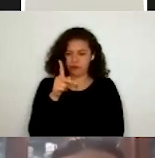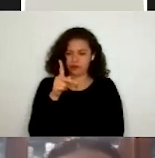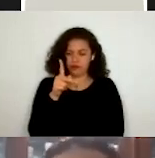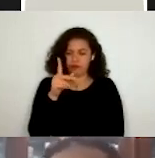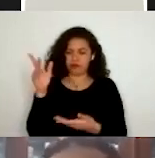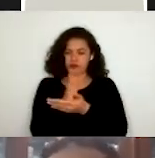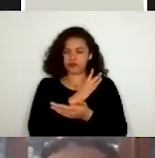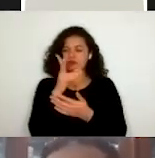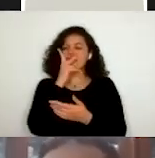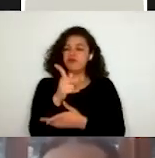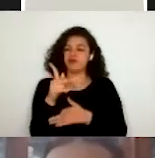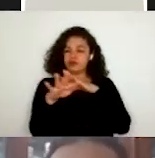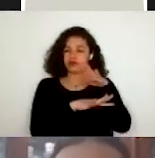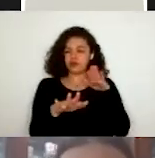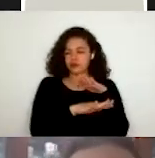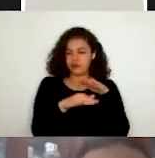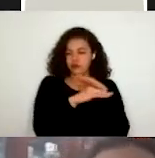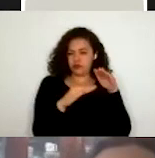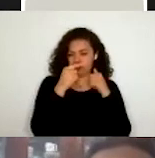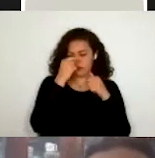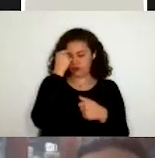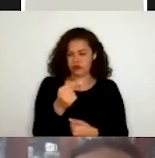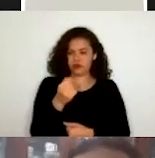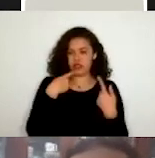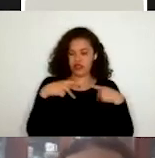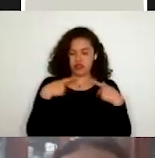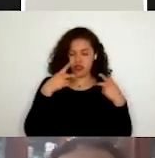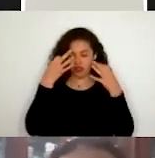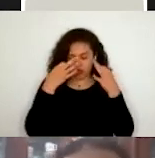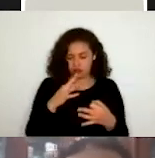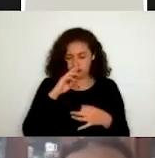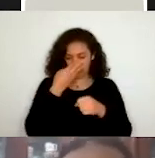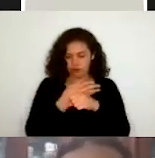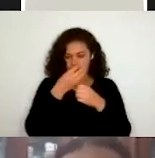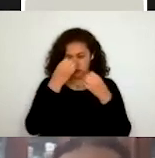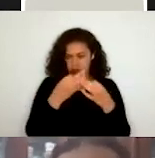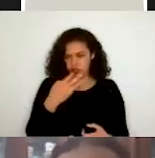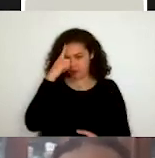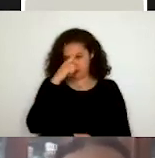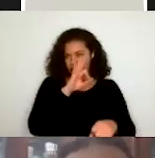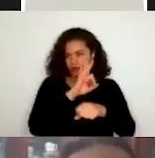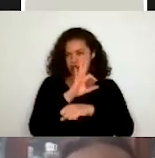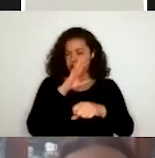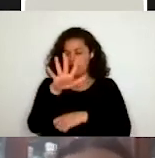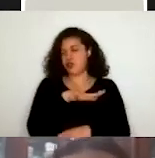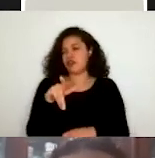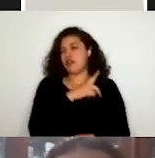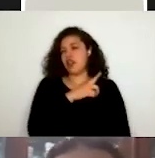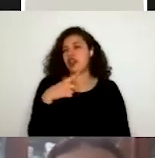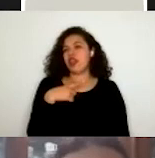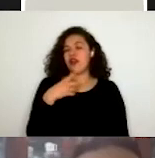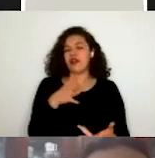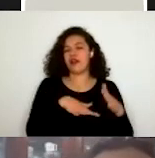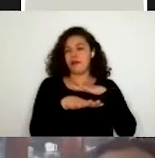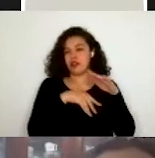de referencia de los cuales el responsable oficial de protección civil debe basarse para la elaboración de los programas